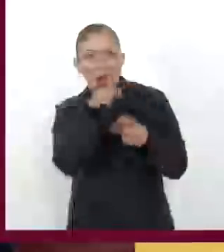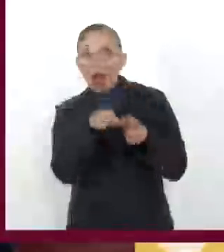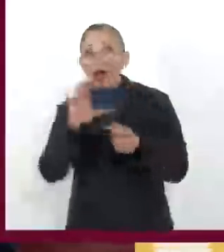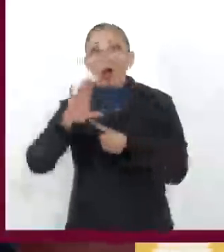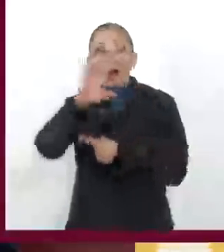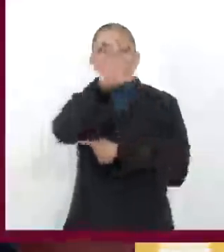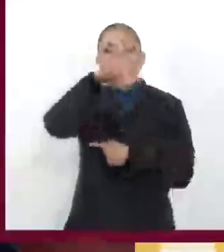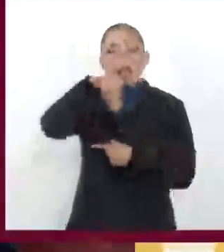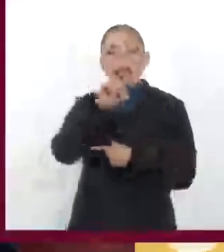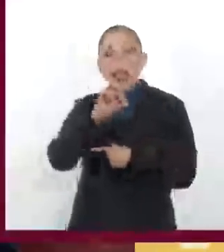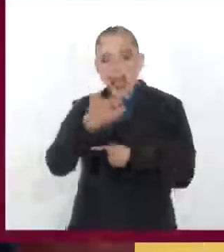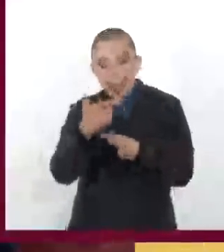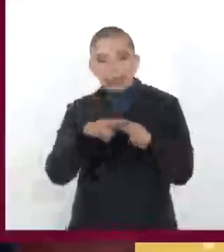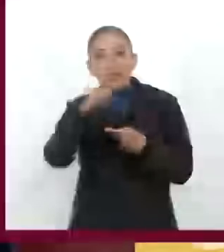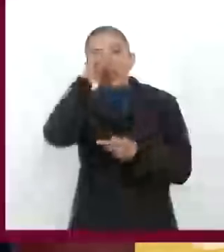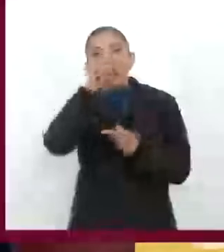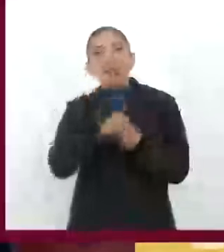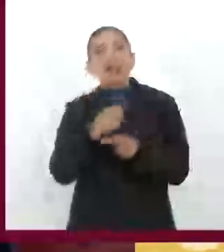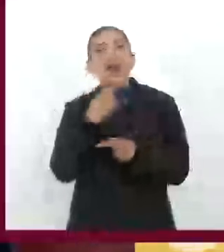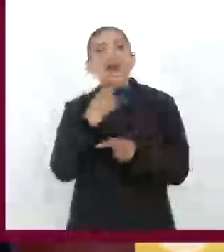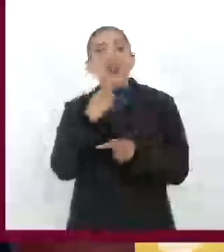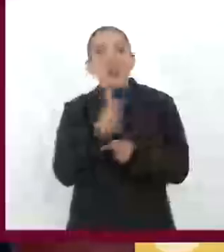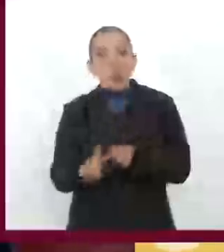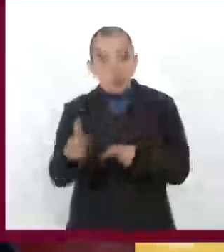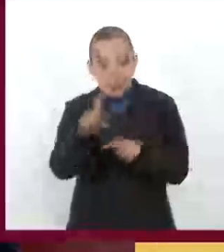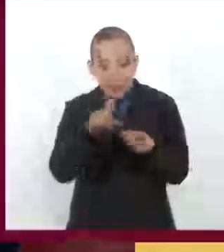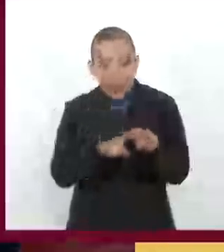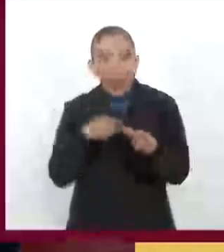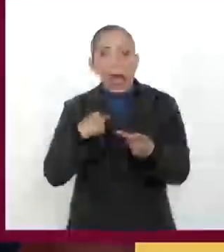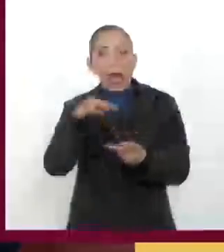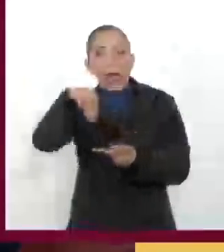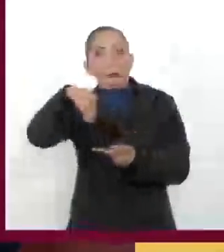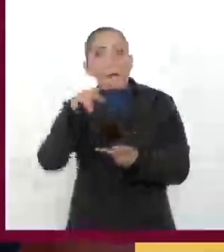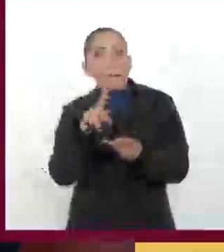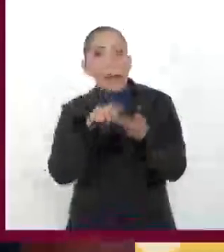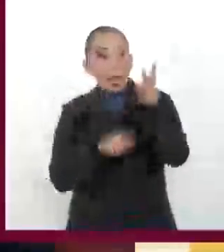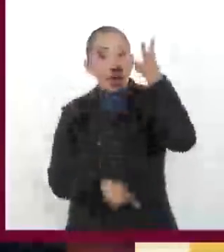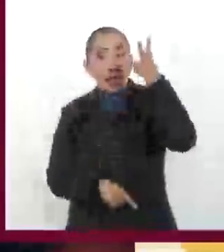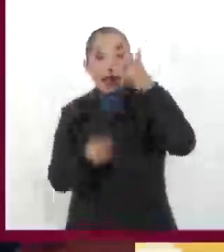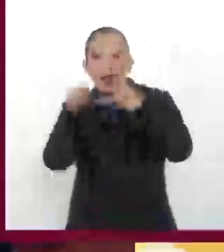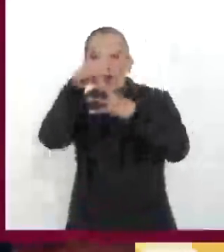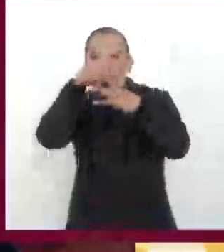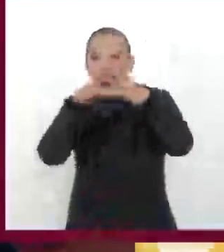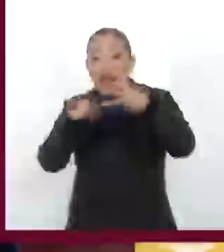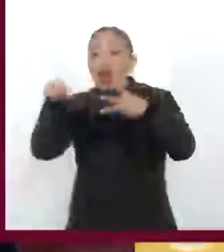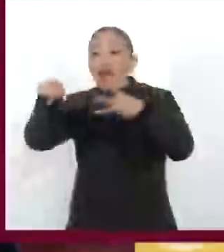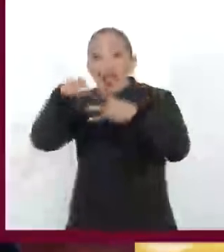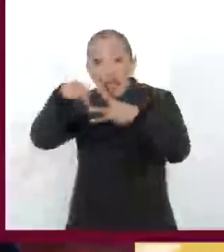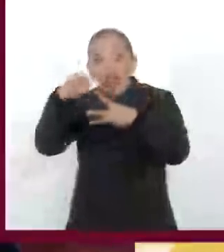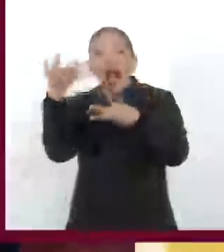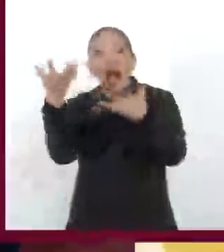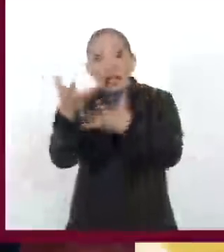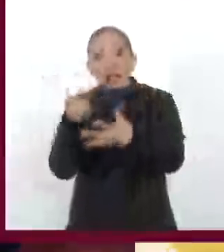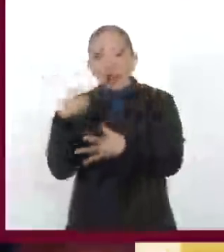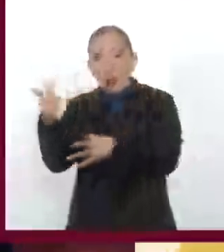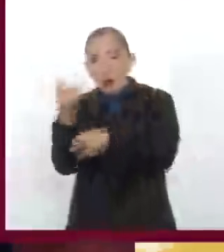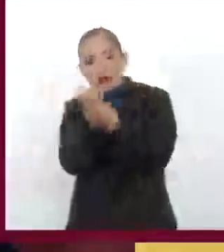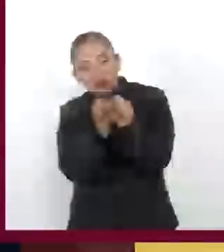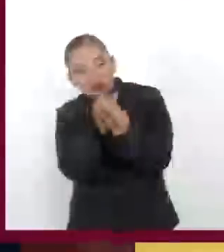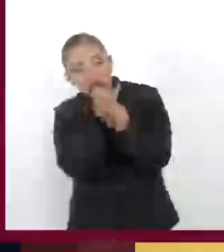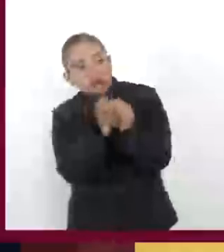las comisiones de derechos humanos, la Secretaría de la Función Pública, el Ministerio Público, los que van a llevar a cabo